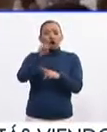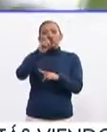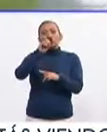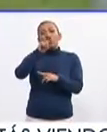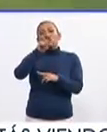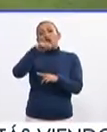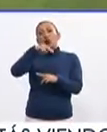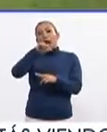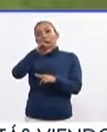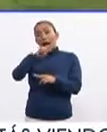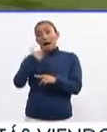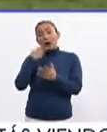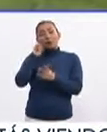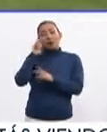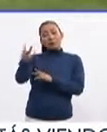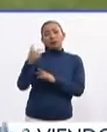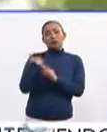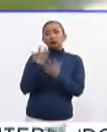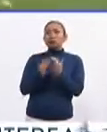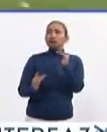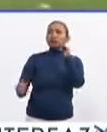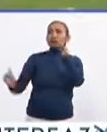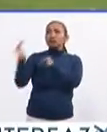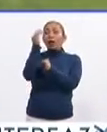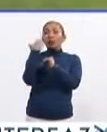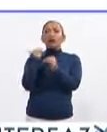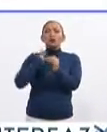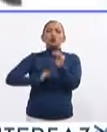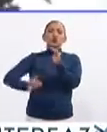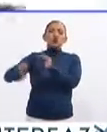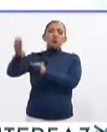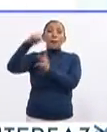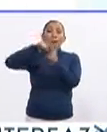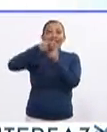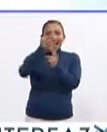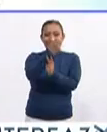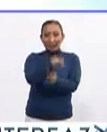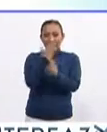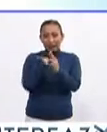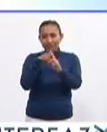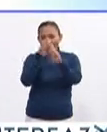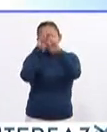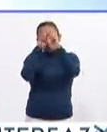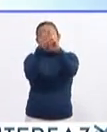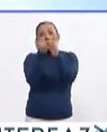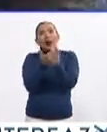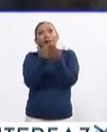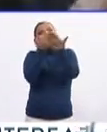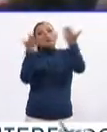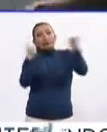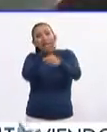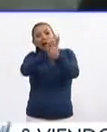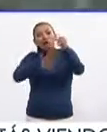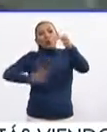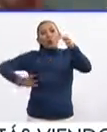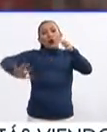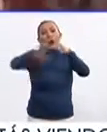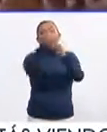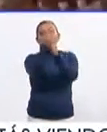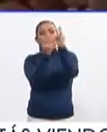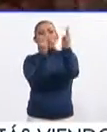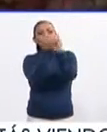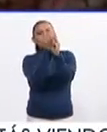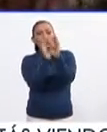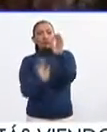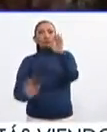totonaca revalidan con esta distinción una altura digna de los ancestros que iniciaron este ritual para abrir un diálogo con la naturaleza y el mundo